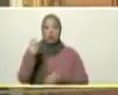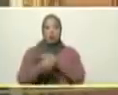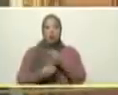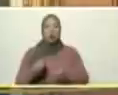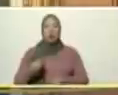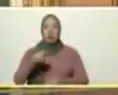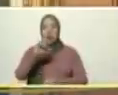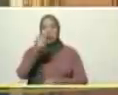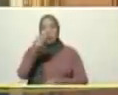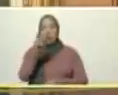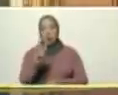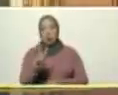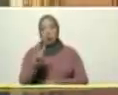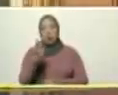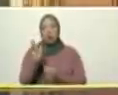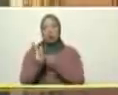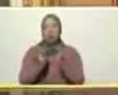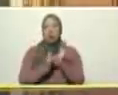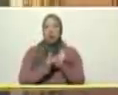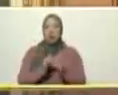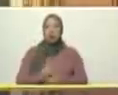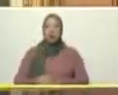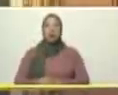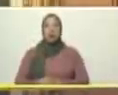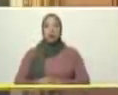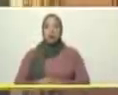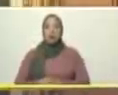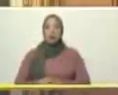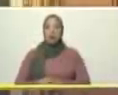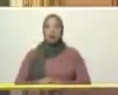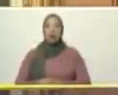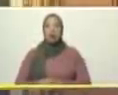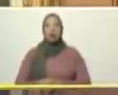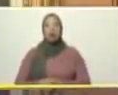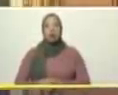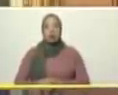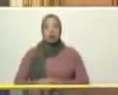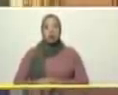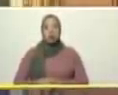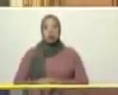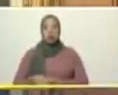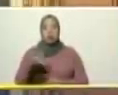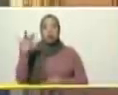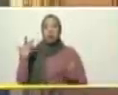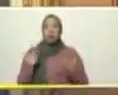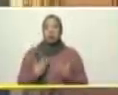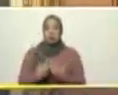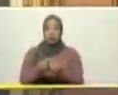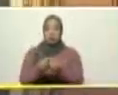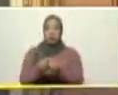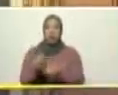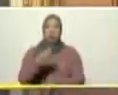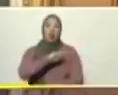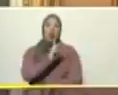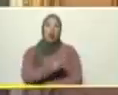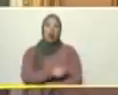para entonces el hilo constitucional. Una palabra que generaba pasión, fervor,